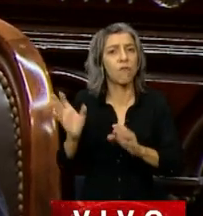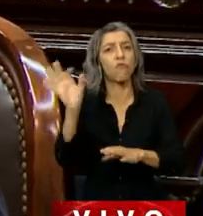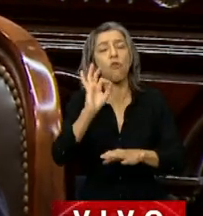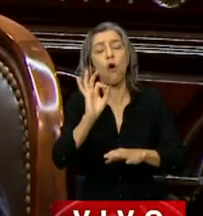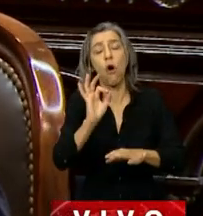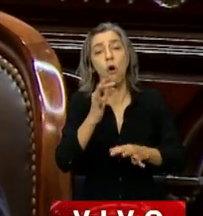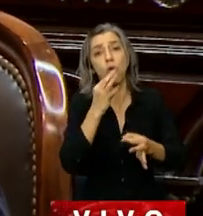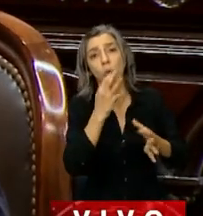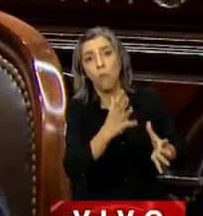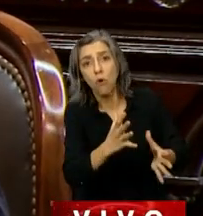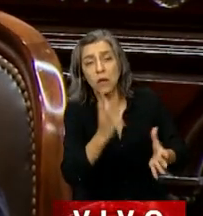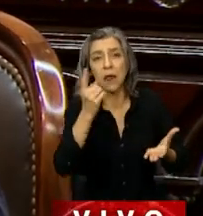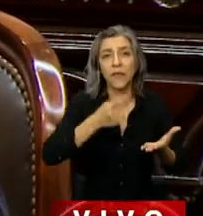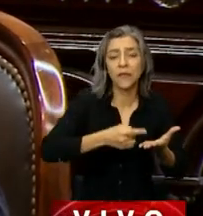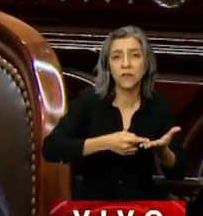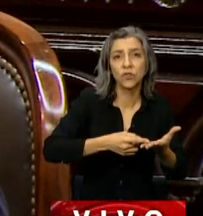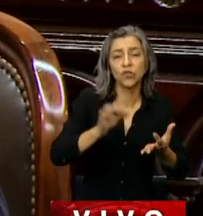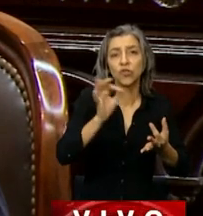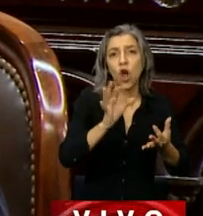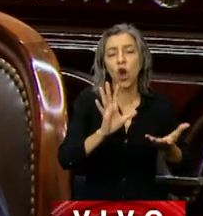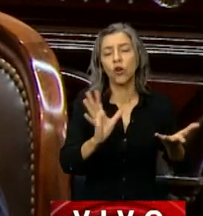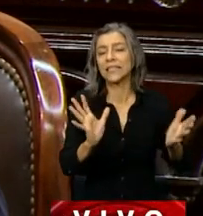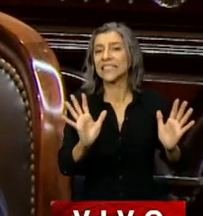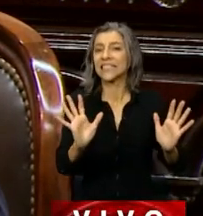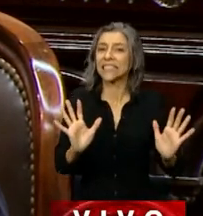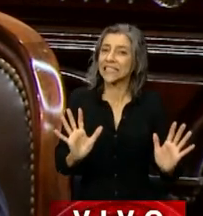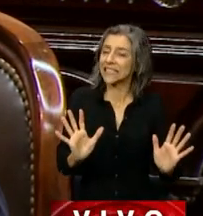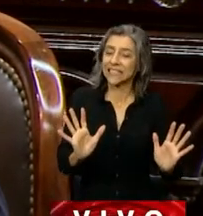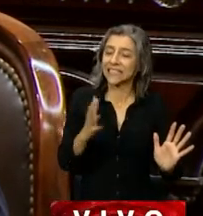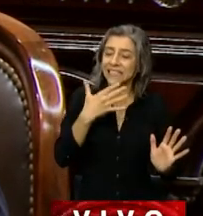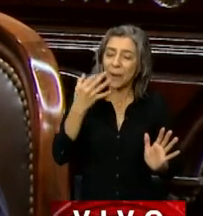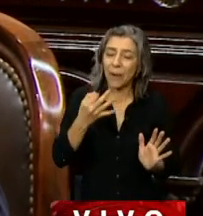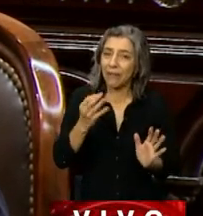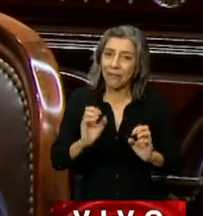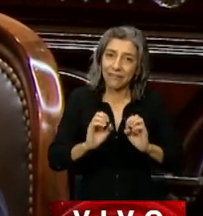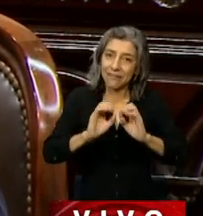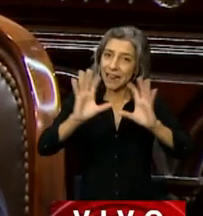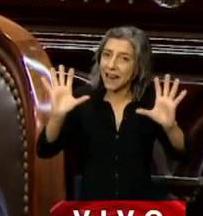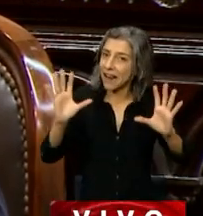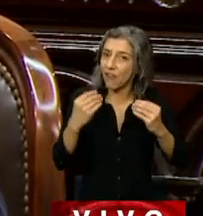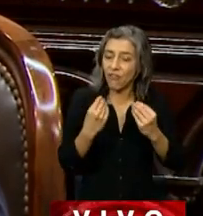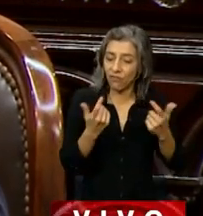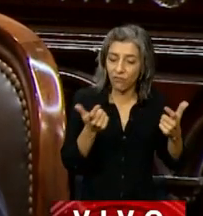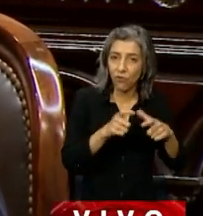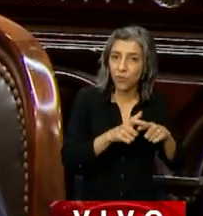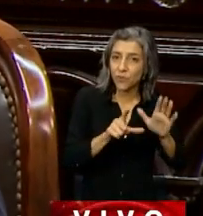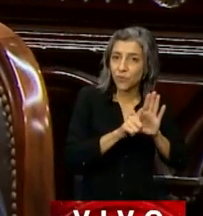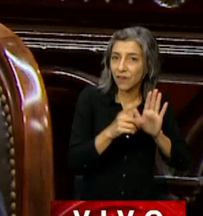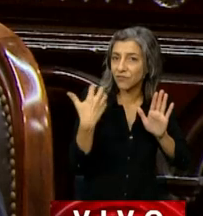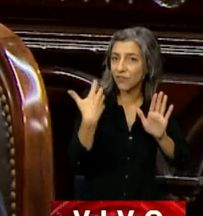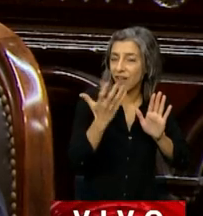Porque está claro, la Comisión de Legislación General no era y no es